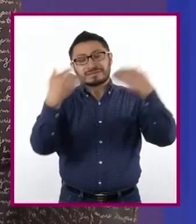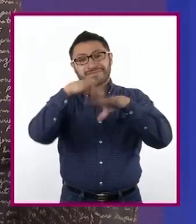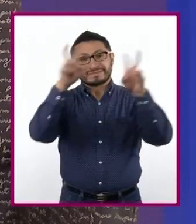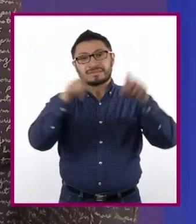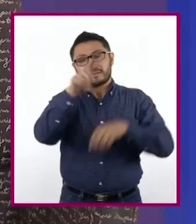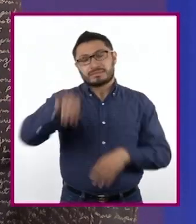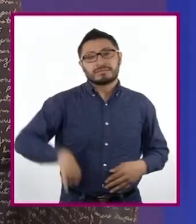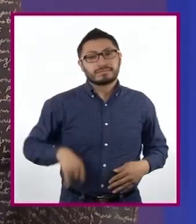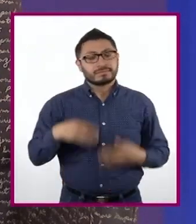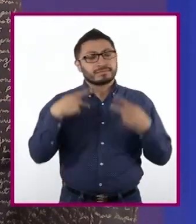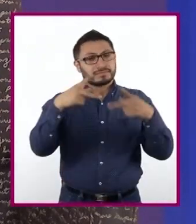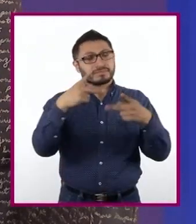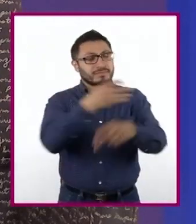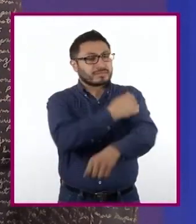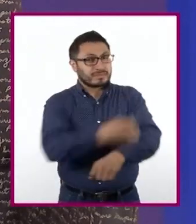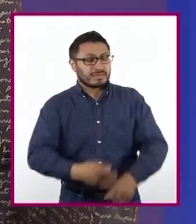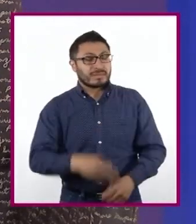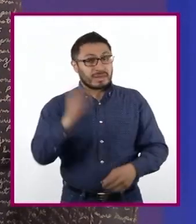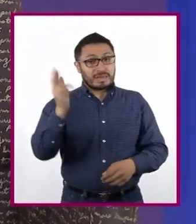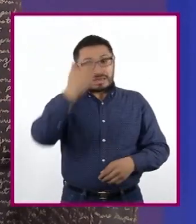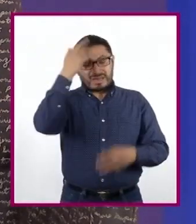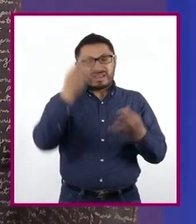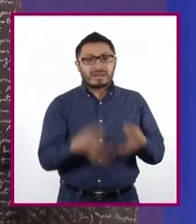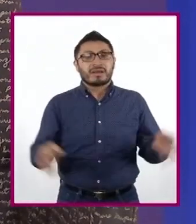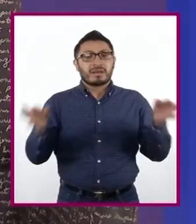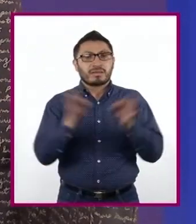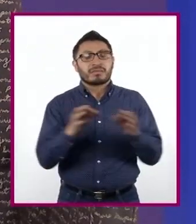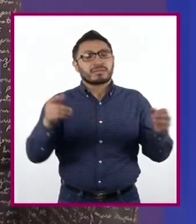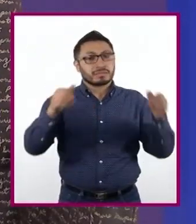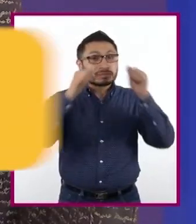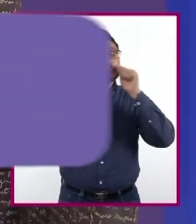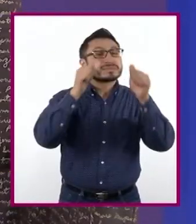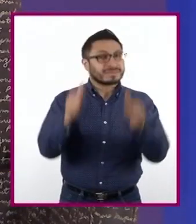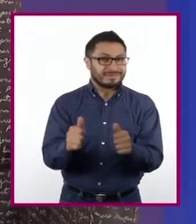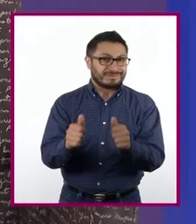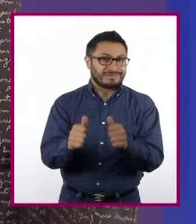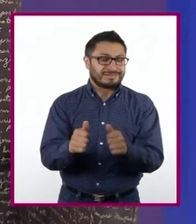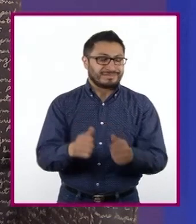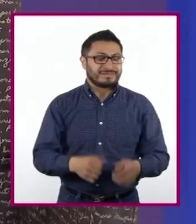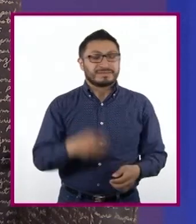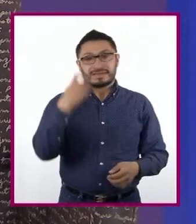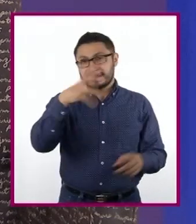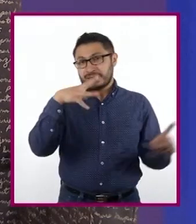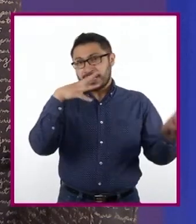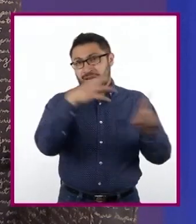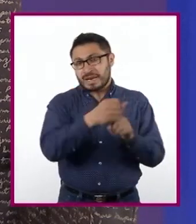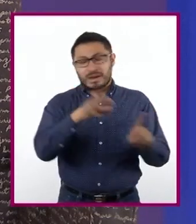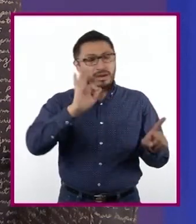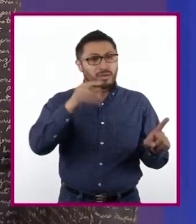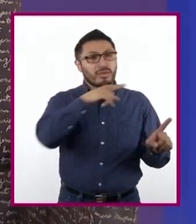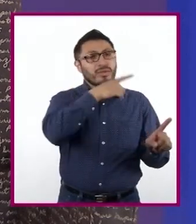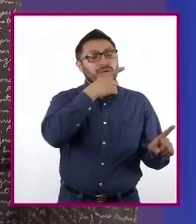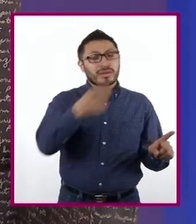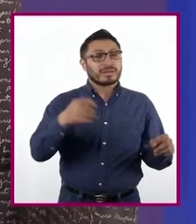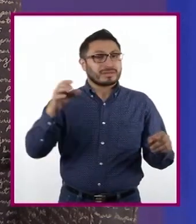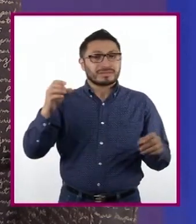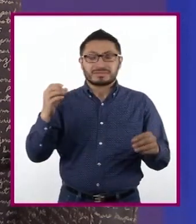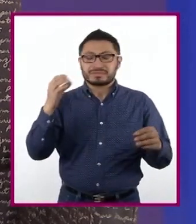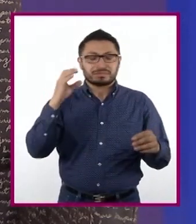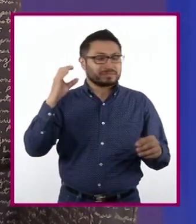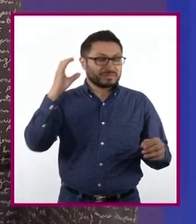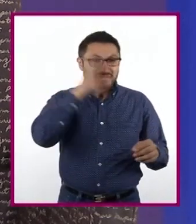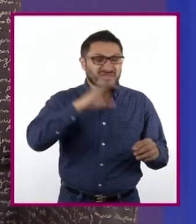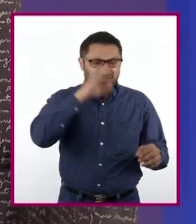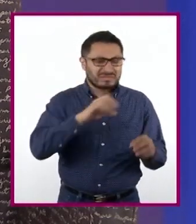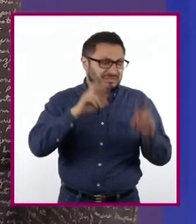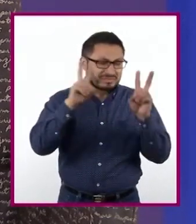a tu familia. Recuerda que es importante lograr su atención. Esto se logra al mencionar un dato curioso del tema